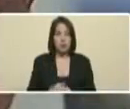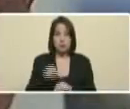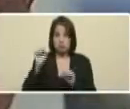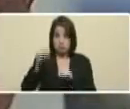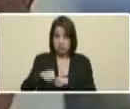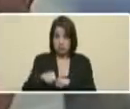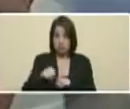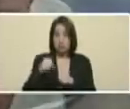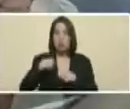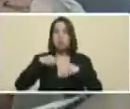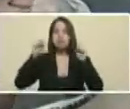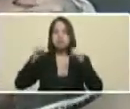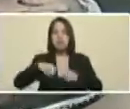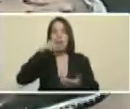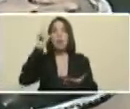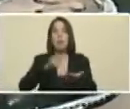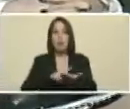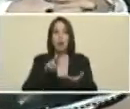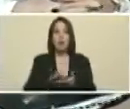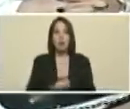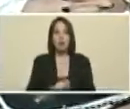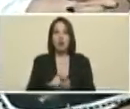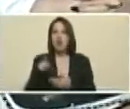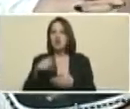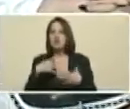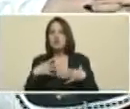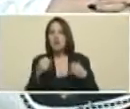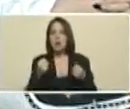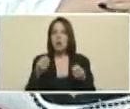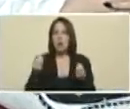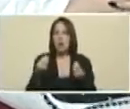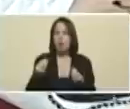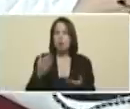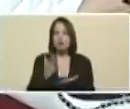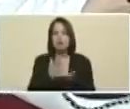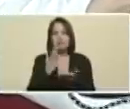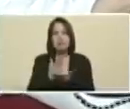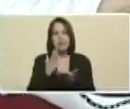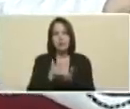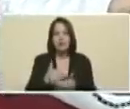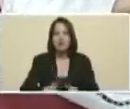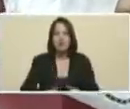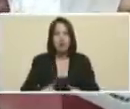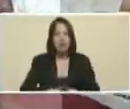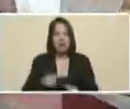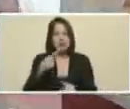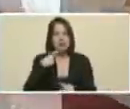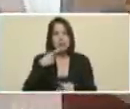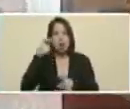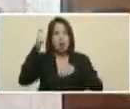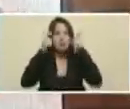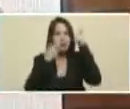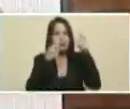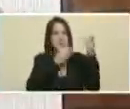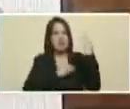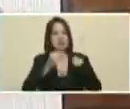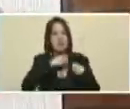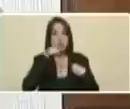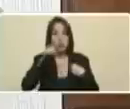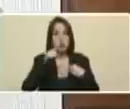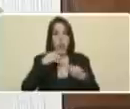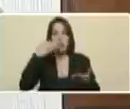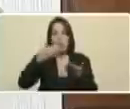Dicho y hecho, yo llamé a Alí. Alí, ¿cómo está la salud? Bueno, aquí batallando siempre. Mire, el comandante Chávez me está diciendo para